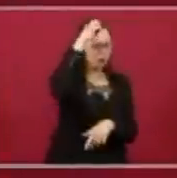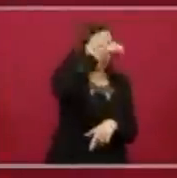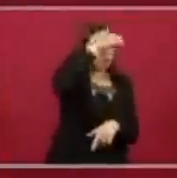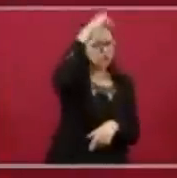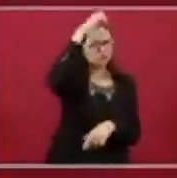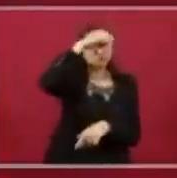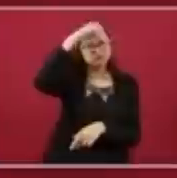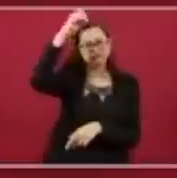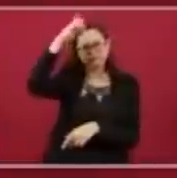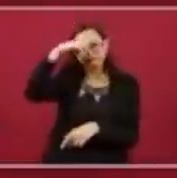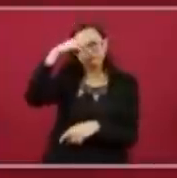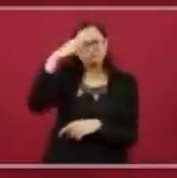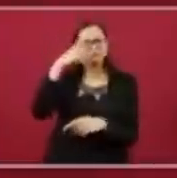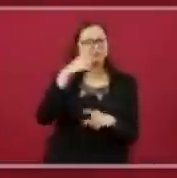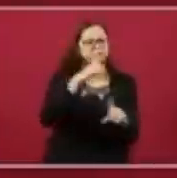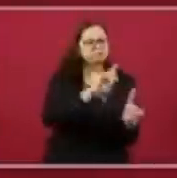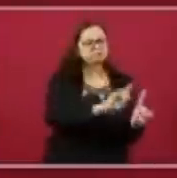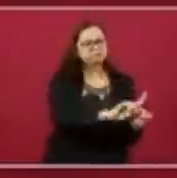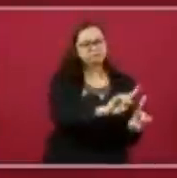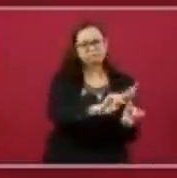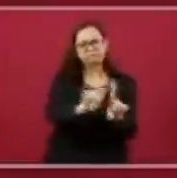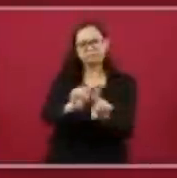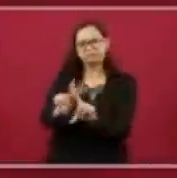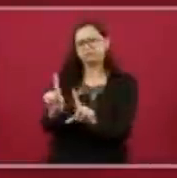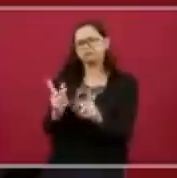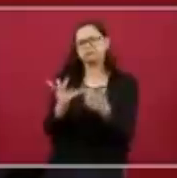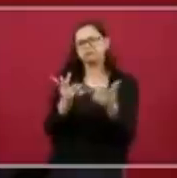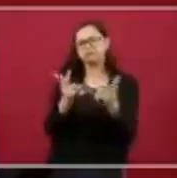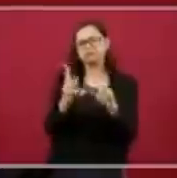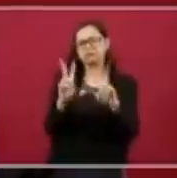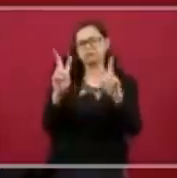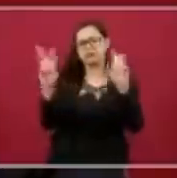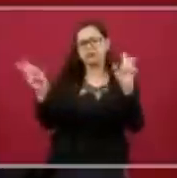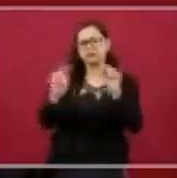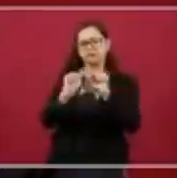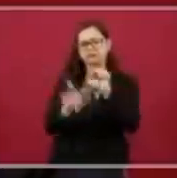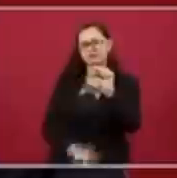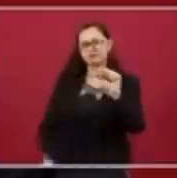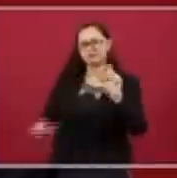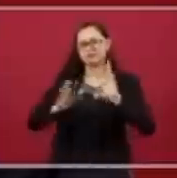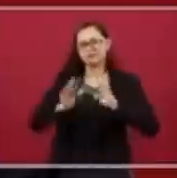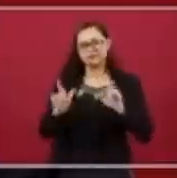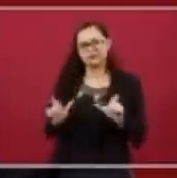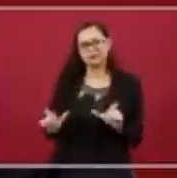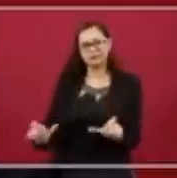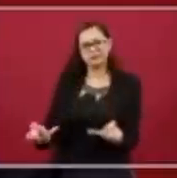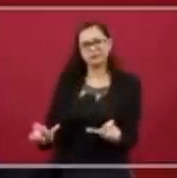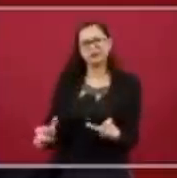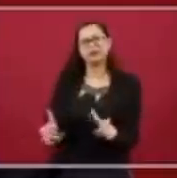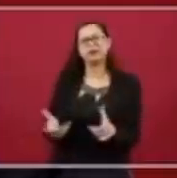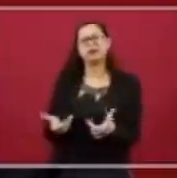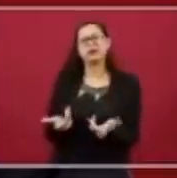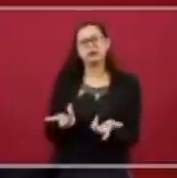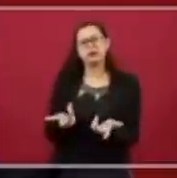sobre la creación de la Guardia Nacional y